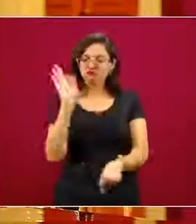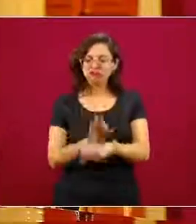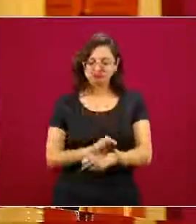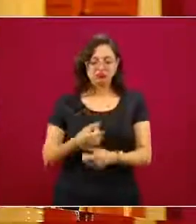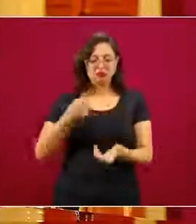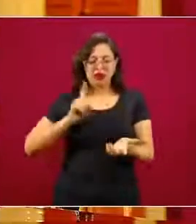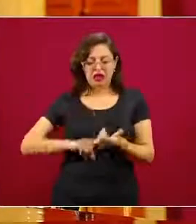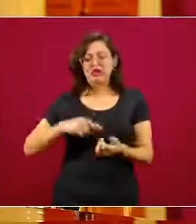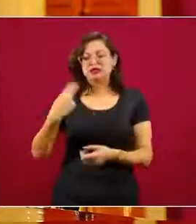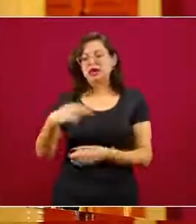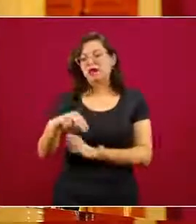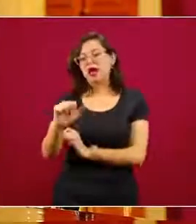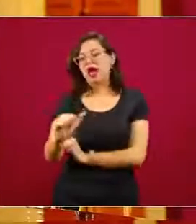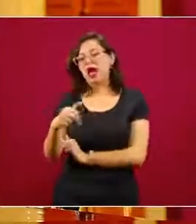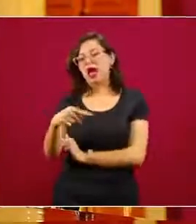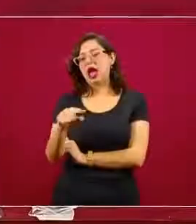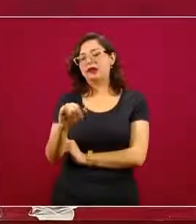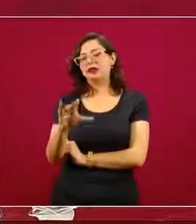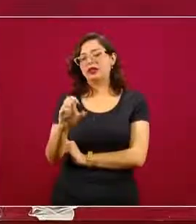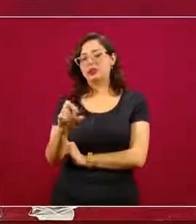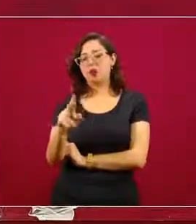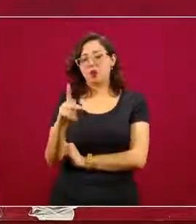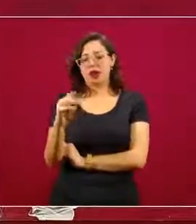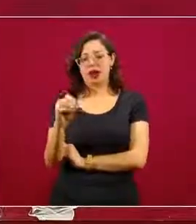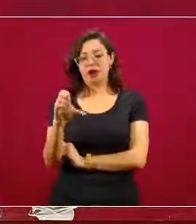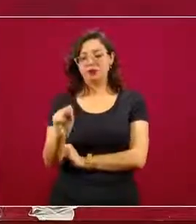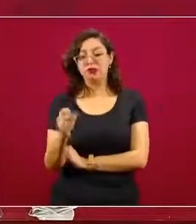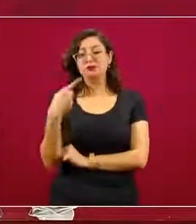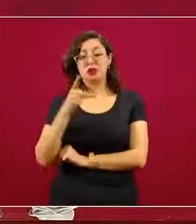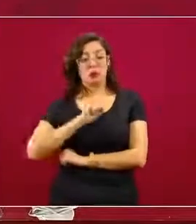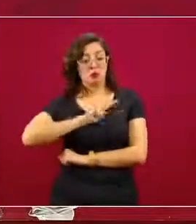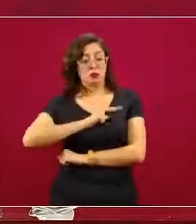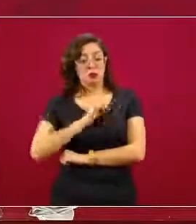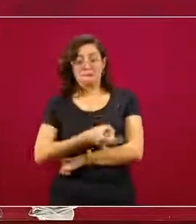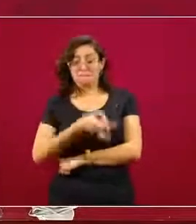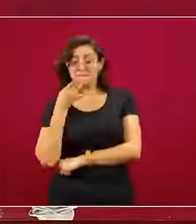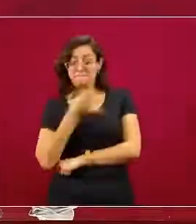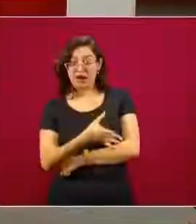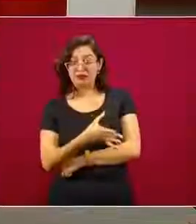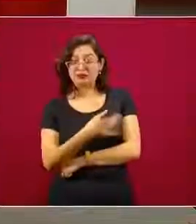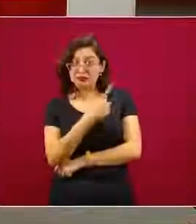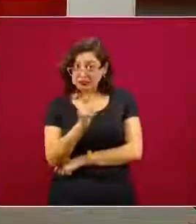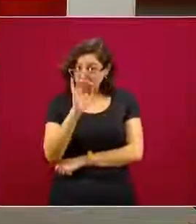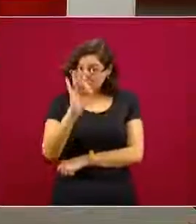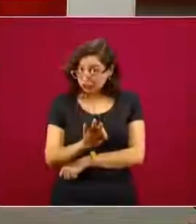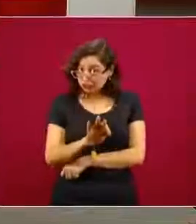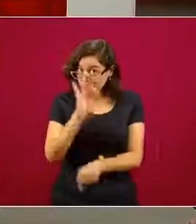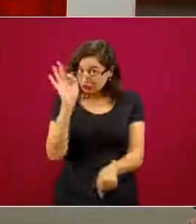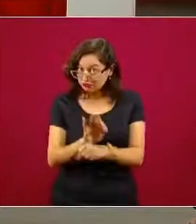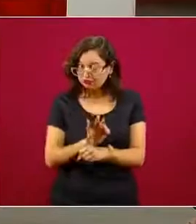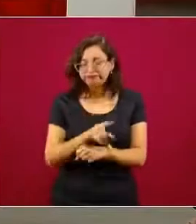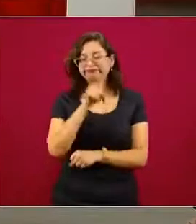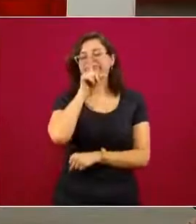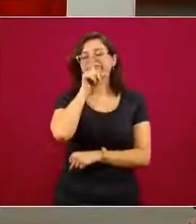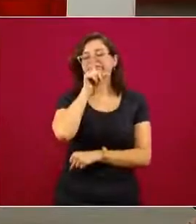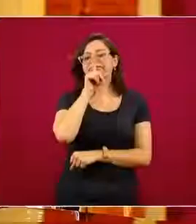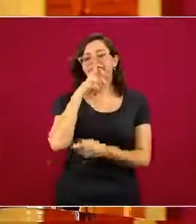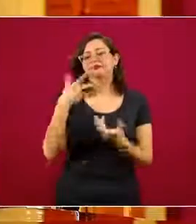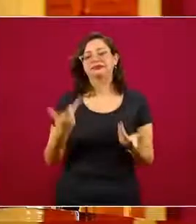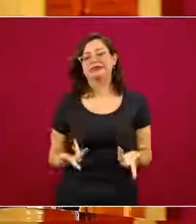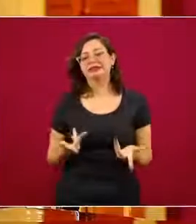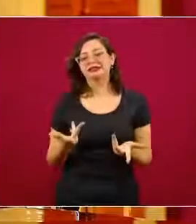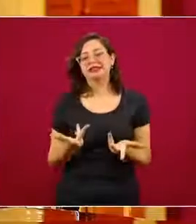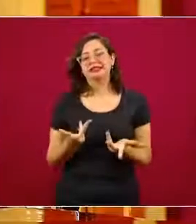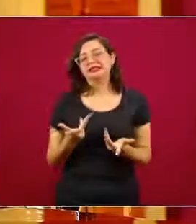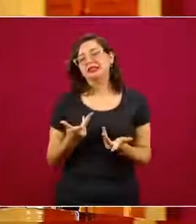sangre, pero que no sean competentes para neutralizar al virus y por lo tanto para proteger de la infección. Entonces hay